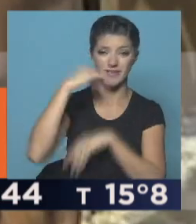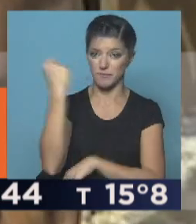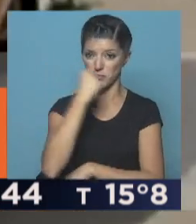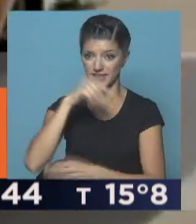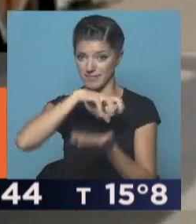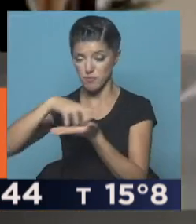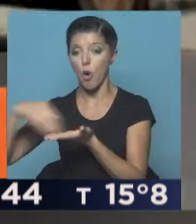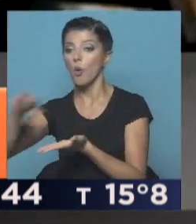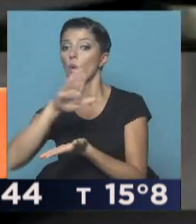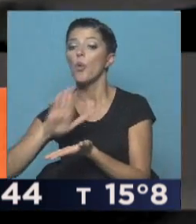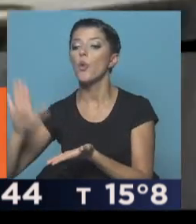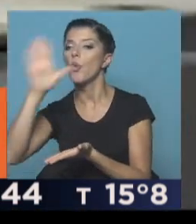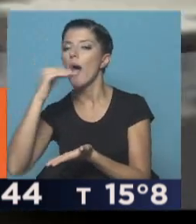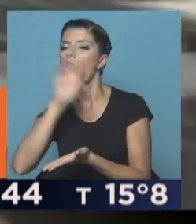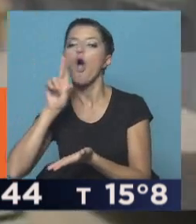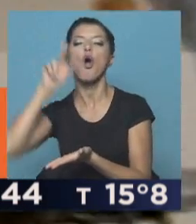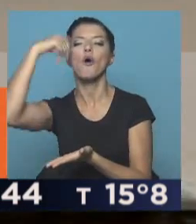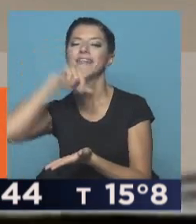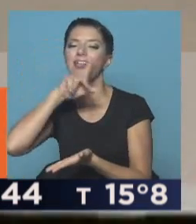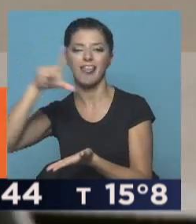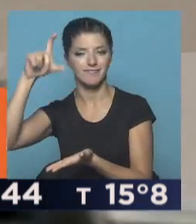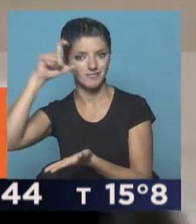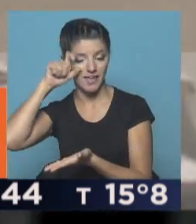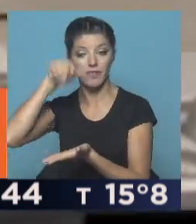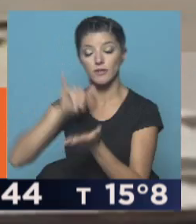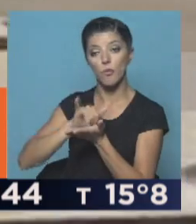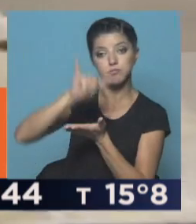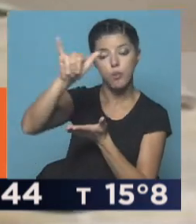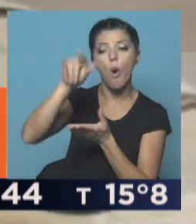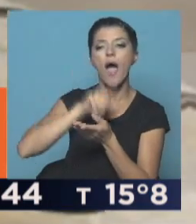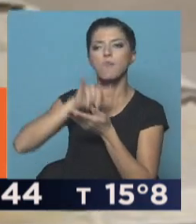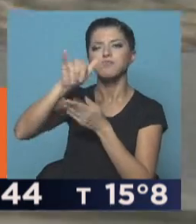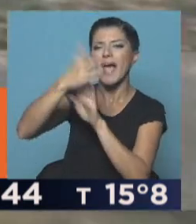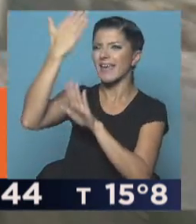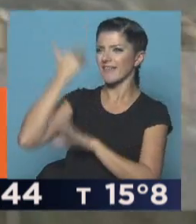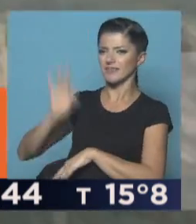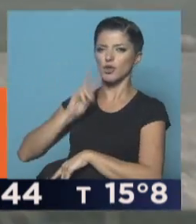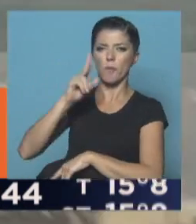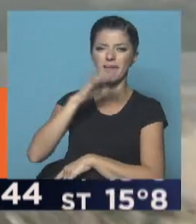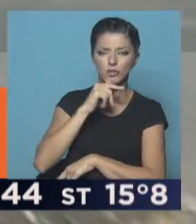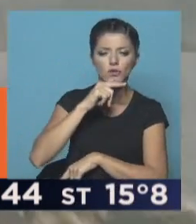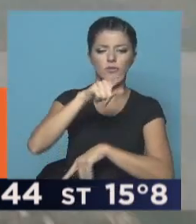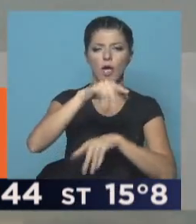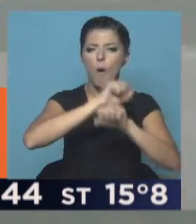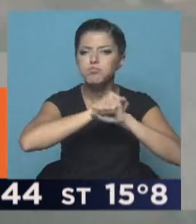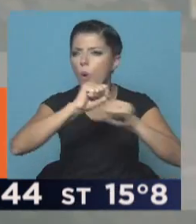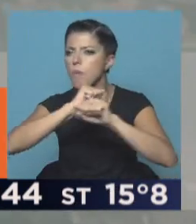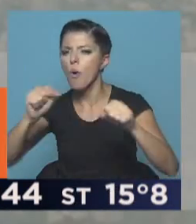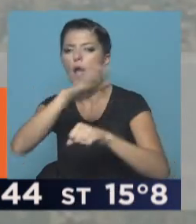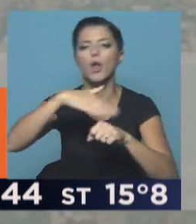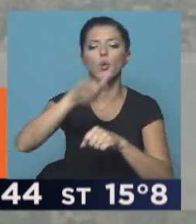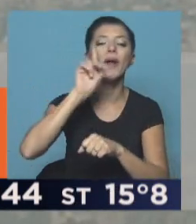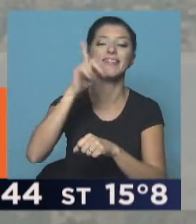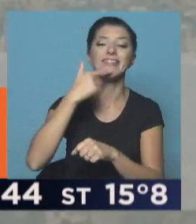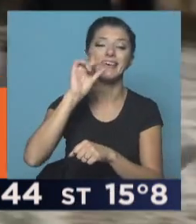Oriente. De sus hangares han partido los aviones de combate que desde 2014 bombardearon enclaves del ISIS en